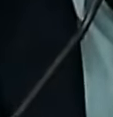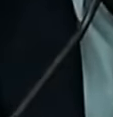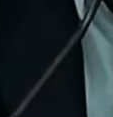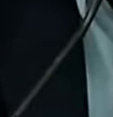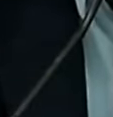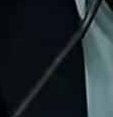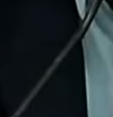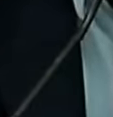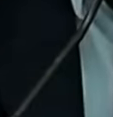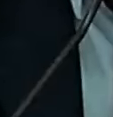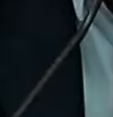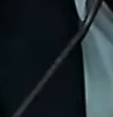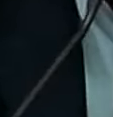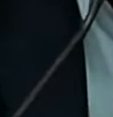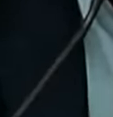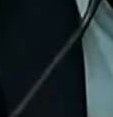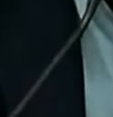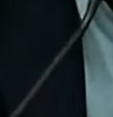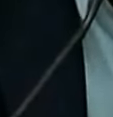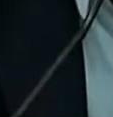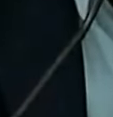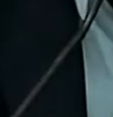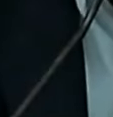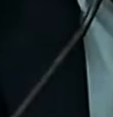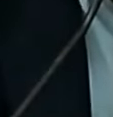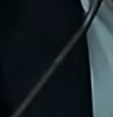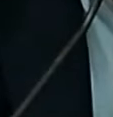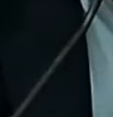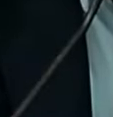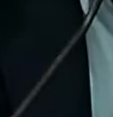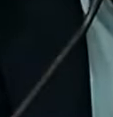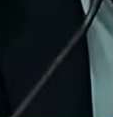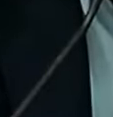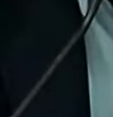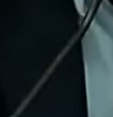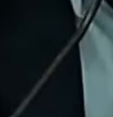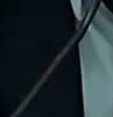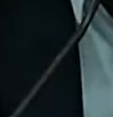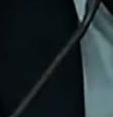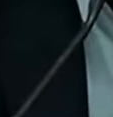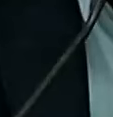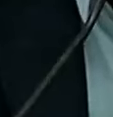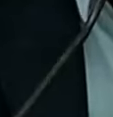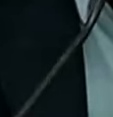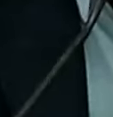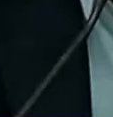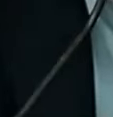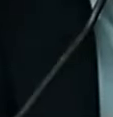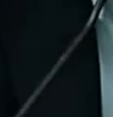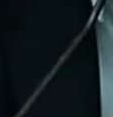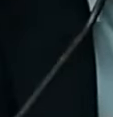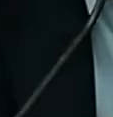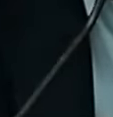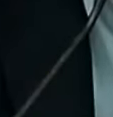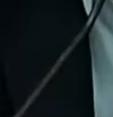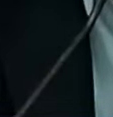los conocidos de estos violentos que saben que cometieron estos hechos, no van a comunicarse con los teléfonos